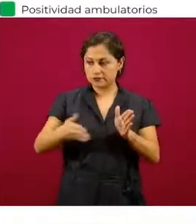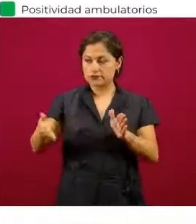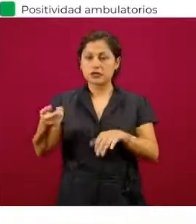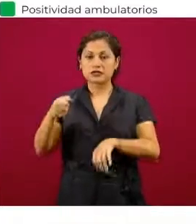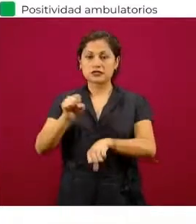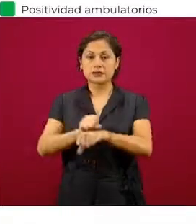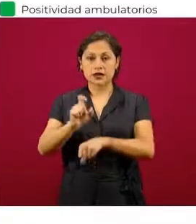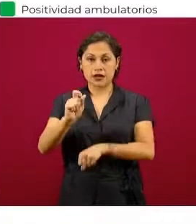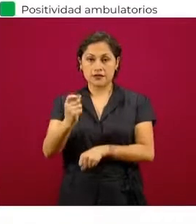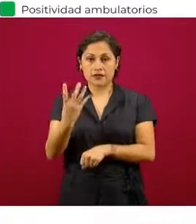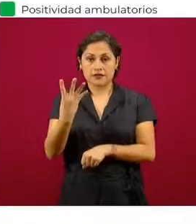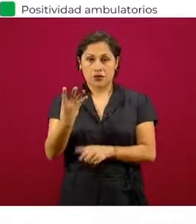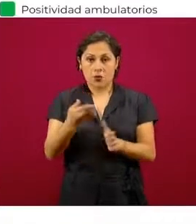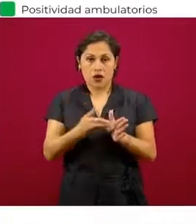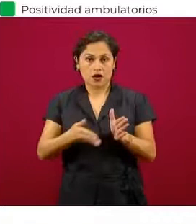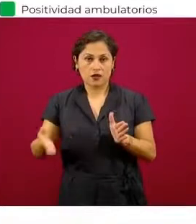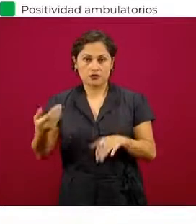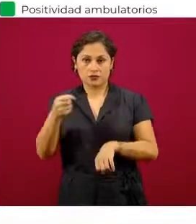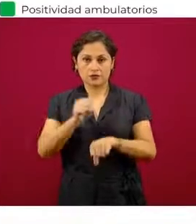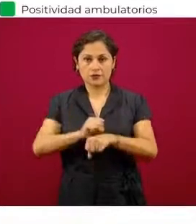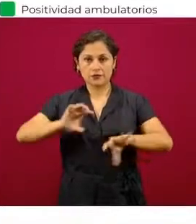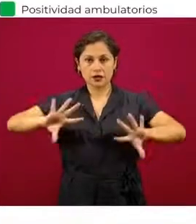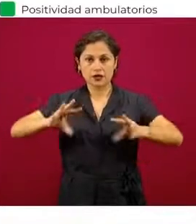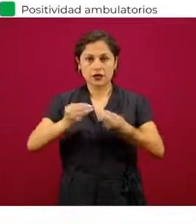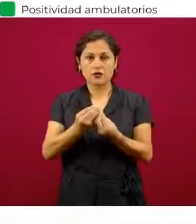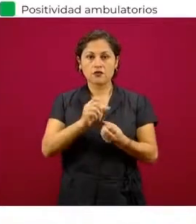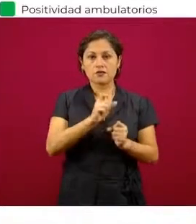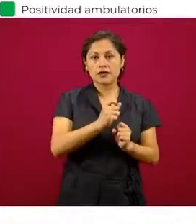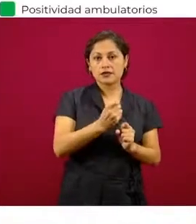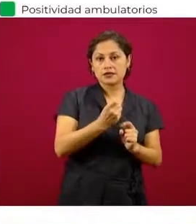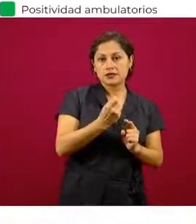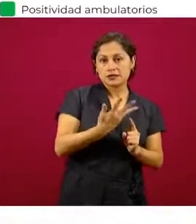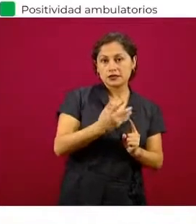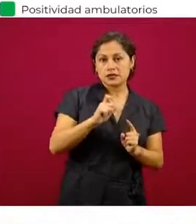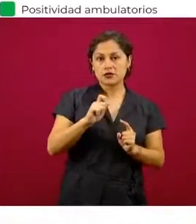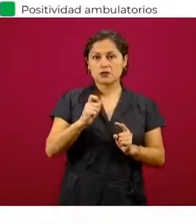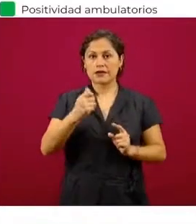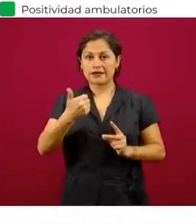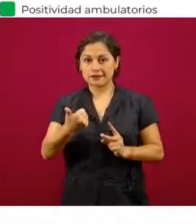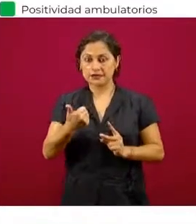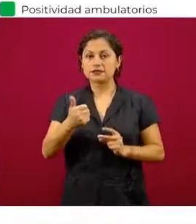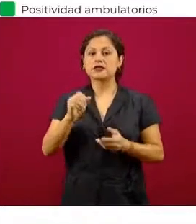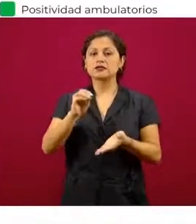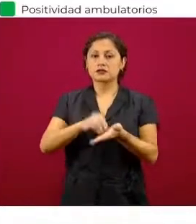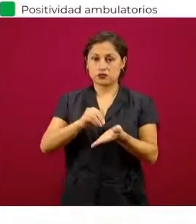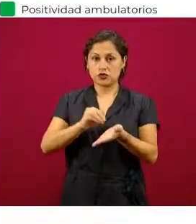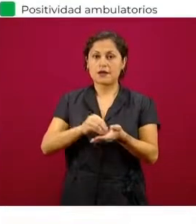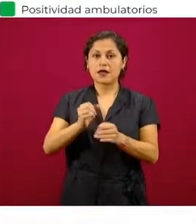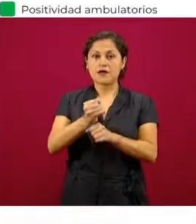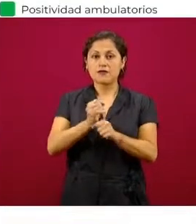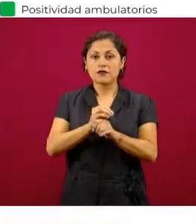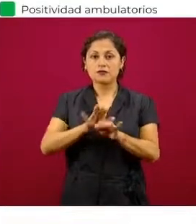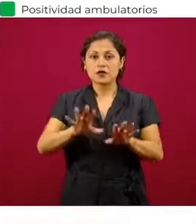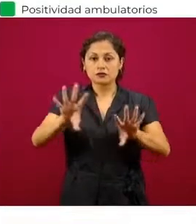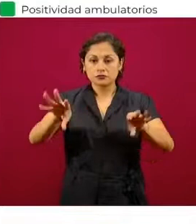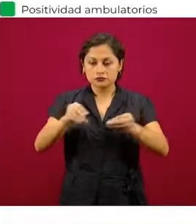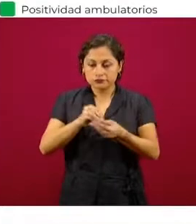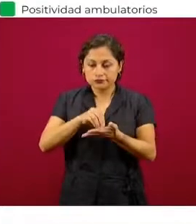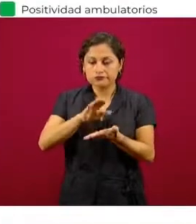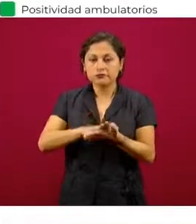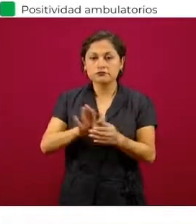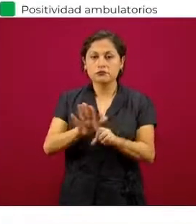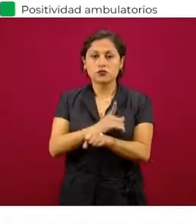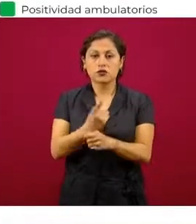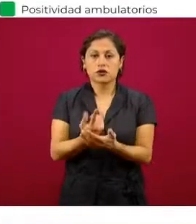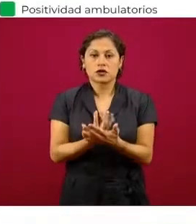que es la semana ya completa. Recordemos que tanto la 25 como la 26 están aún en construcción porque dependen de los